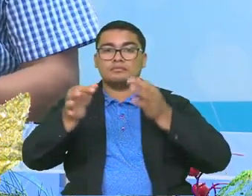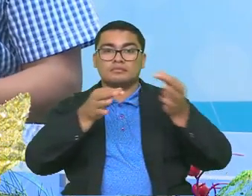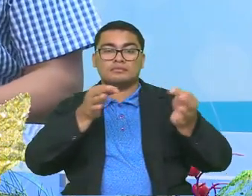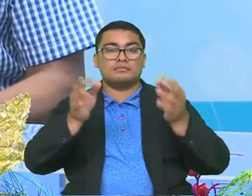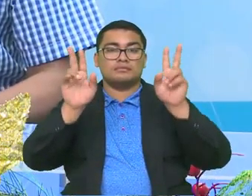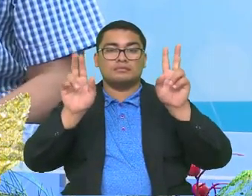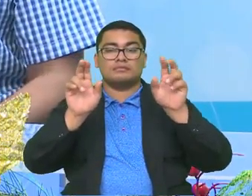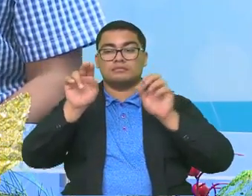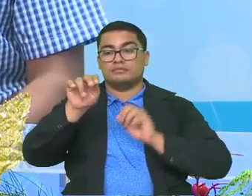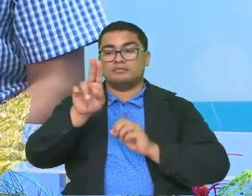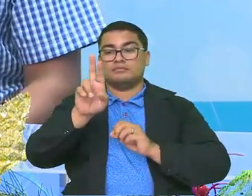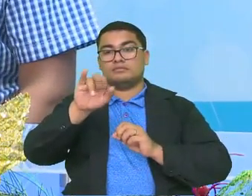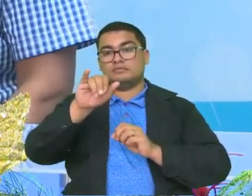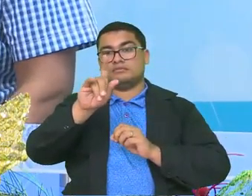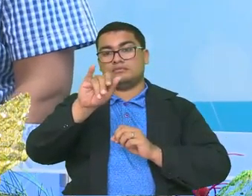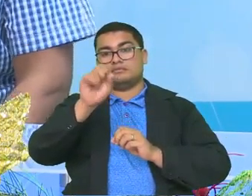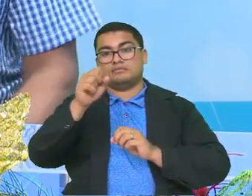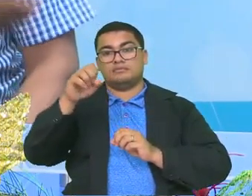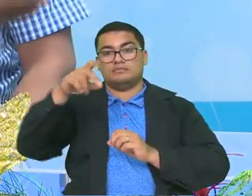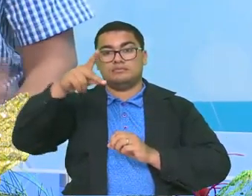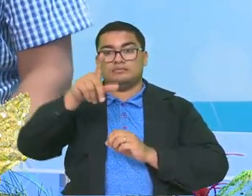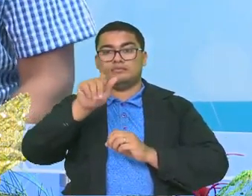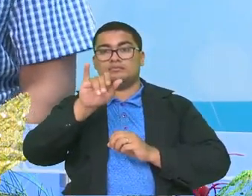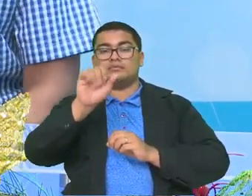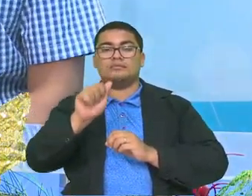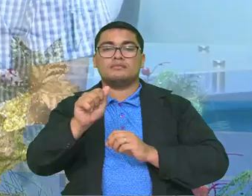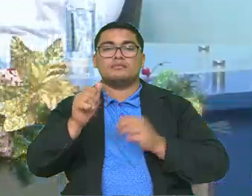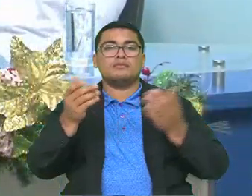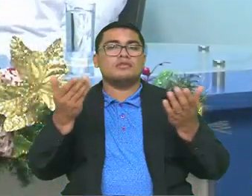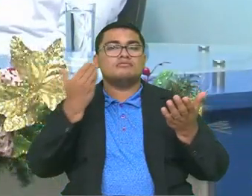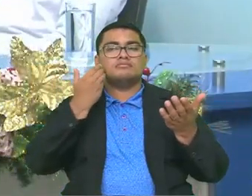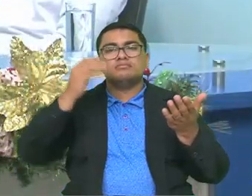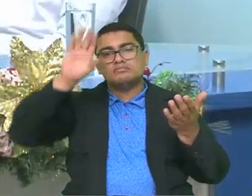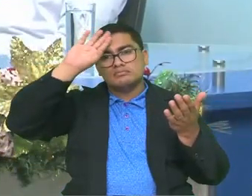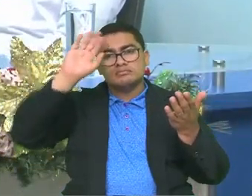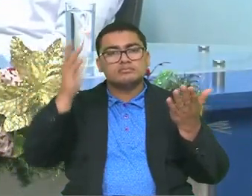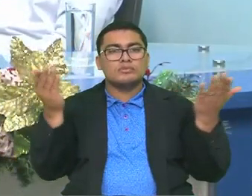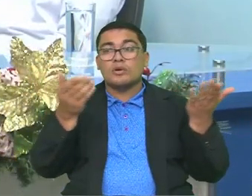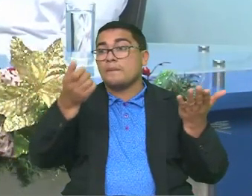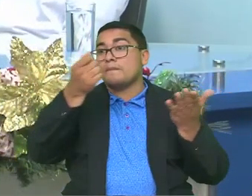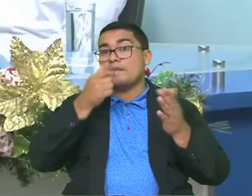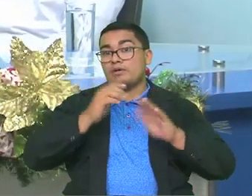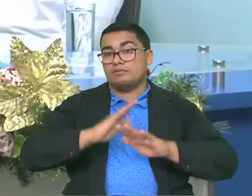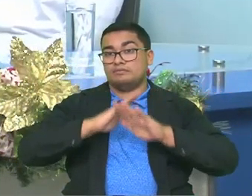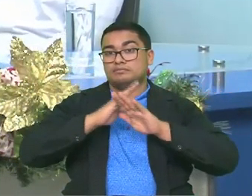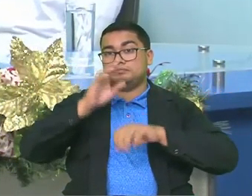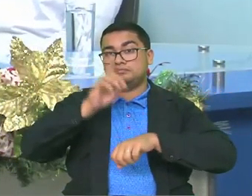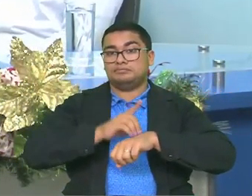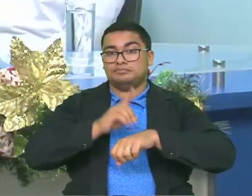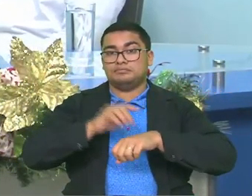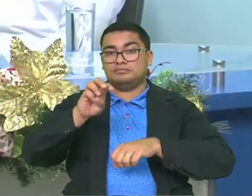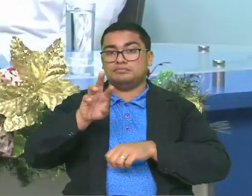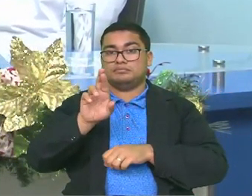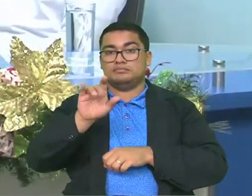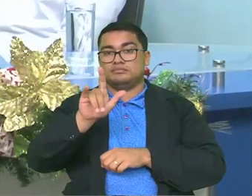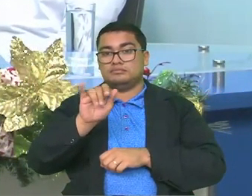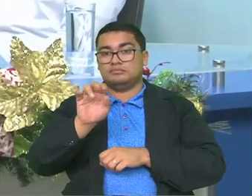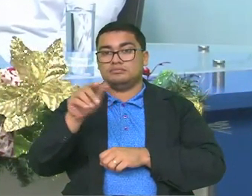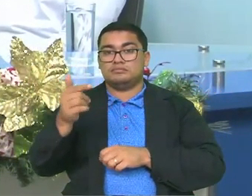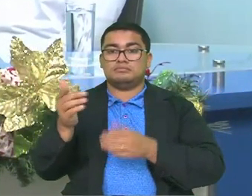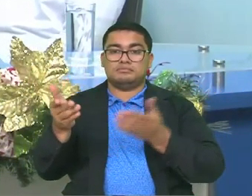Estamos de regreso, amigos televidentes, en su gustado programa Prevenir en Salud a través de la frecuencia del Canal 98, el canal de la